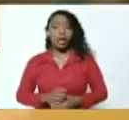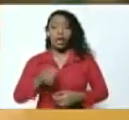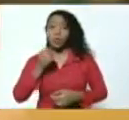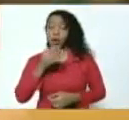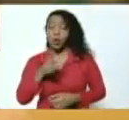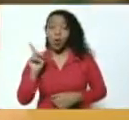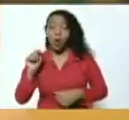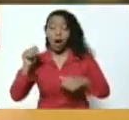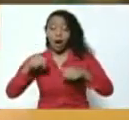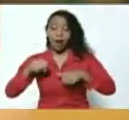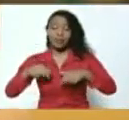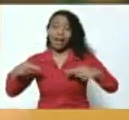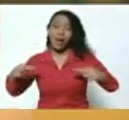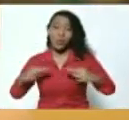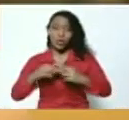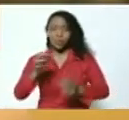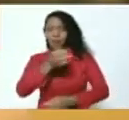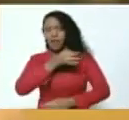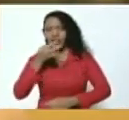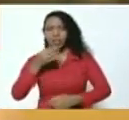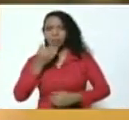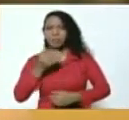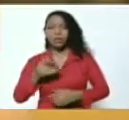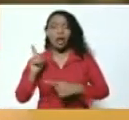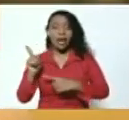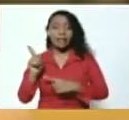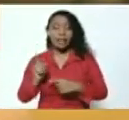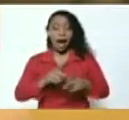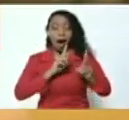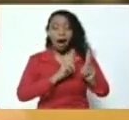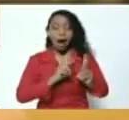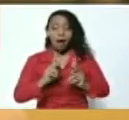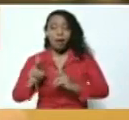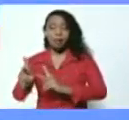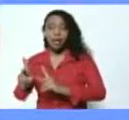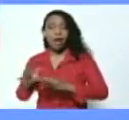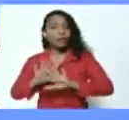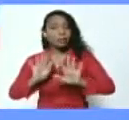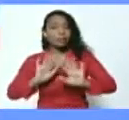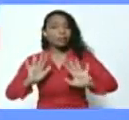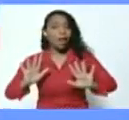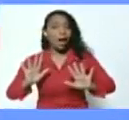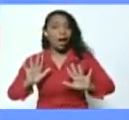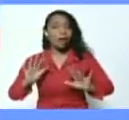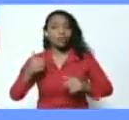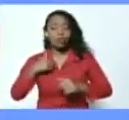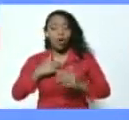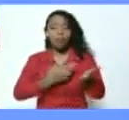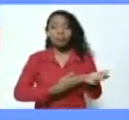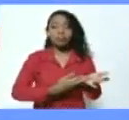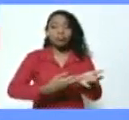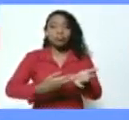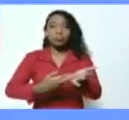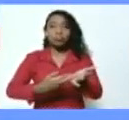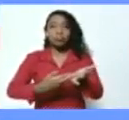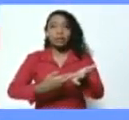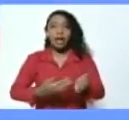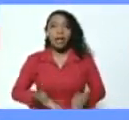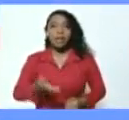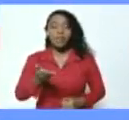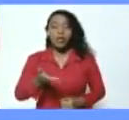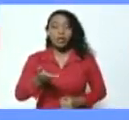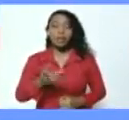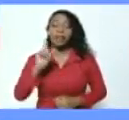encuentro maravilloso que nos va a permitir esa agenda a la que ya hice referencia, muy